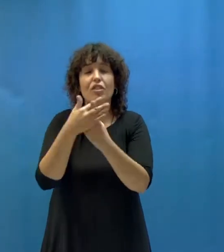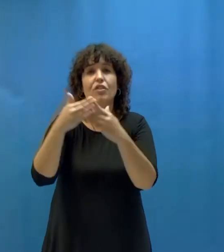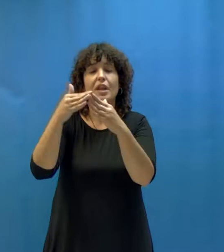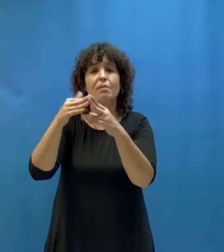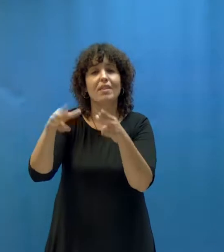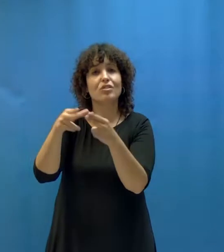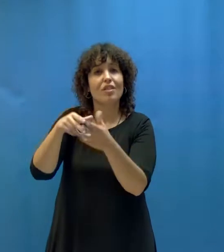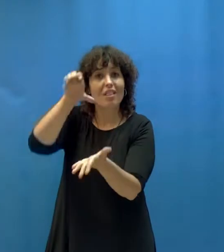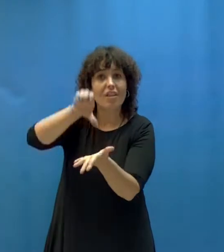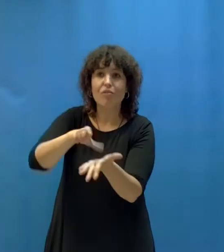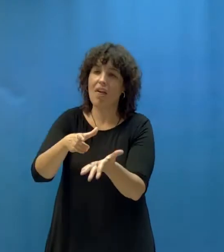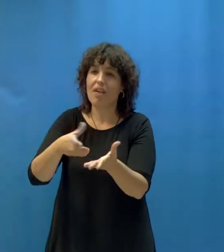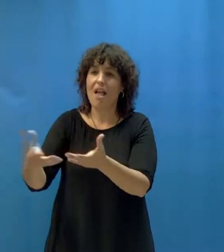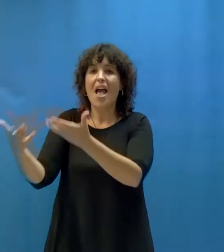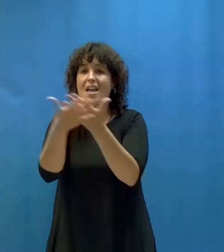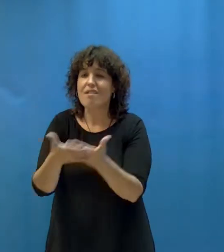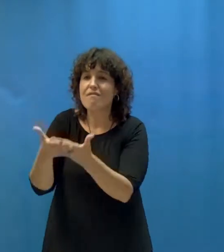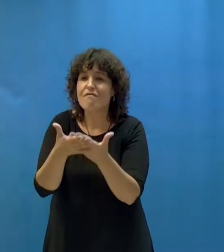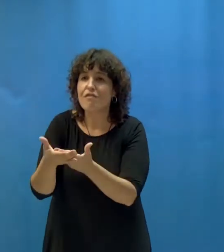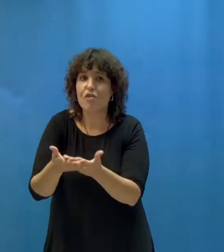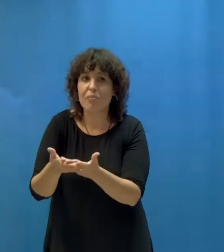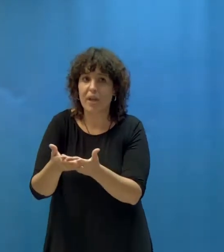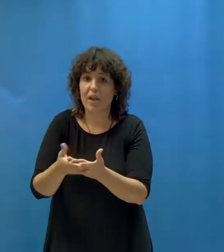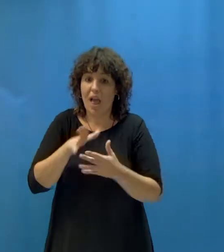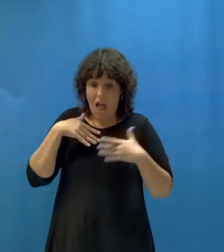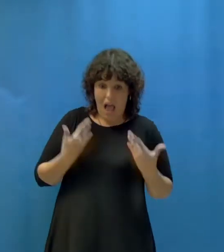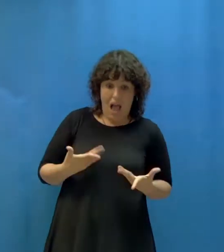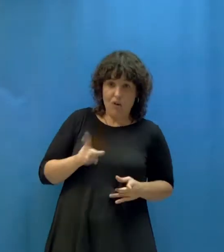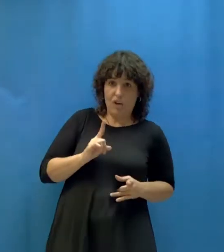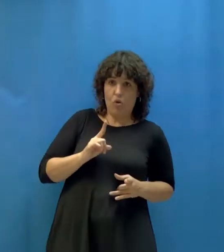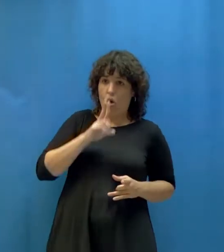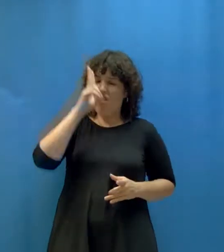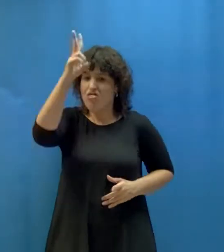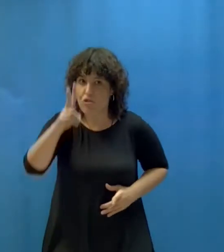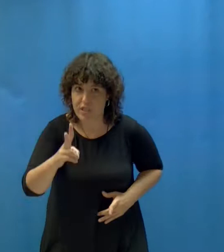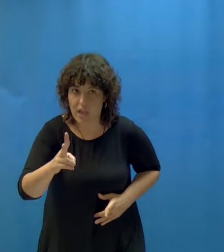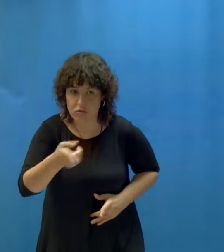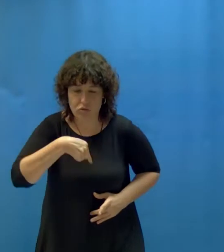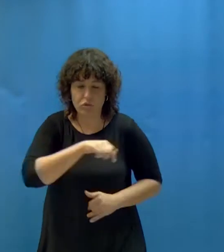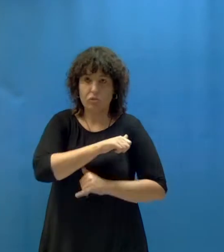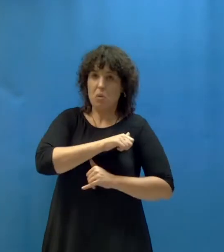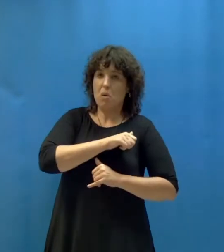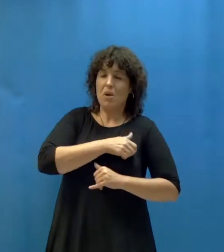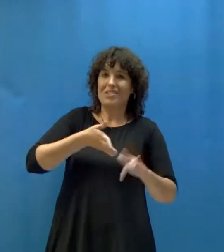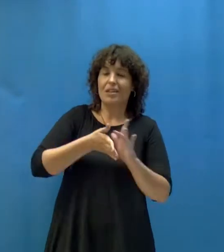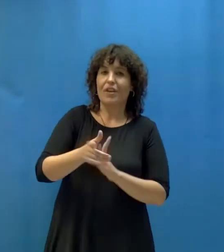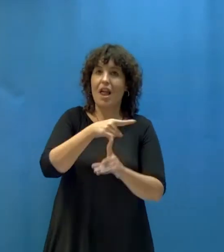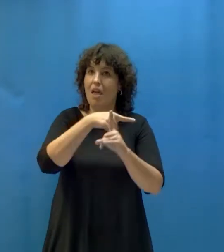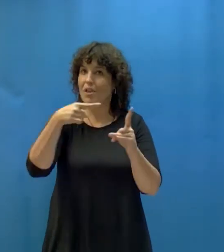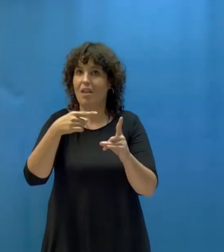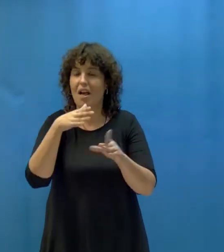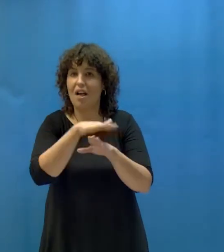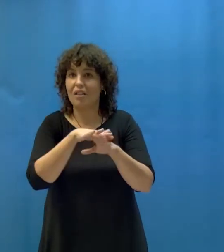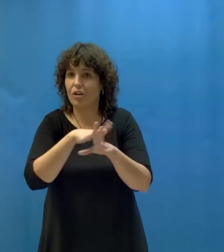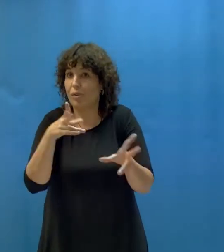nuestra ciudad. No al llegar, no, 2 años después, por lo que hemos perdido media legislatura de poder solucionar